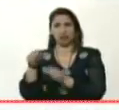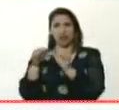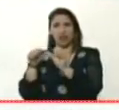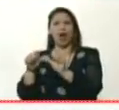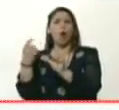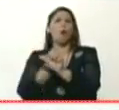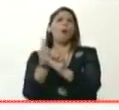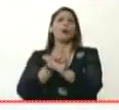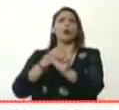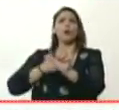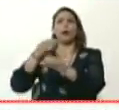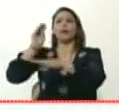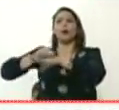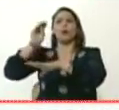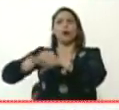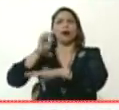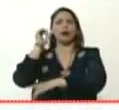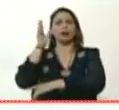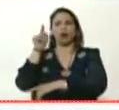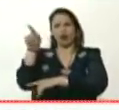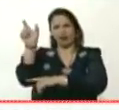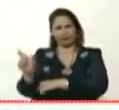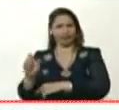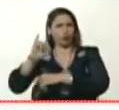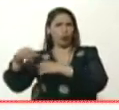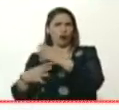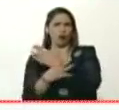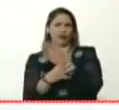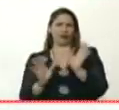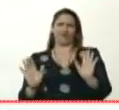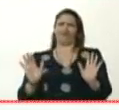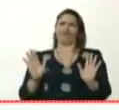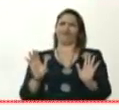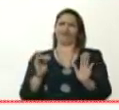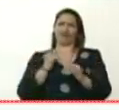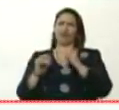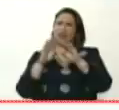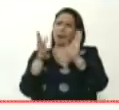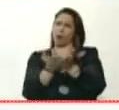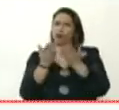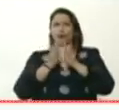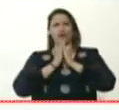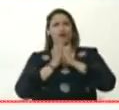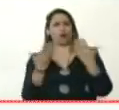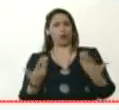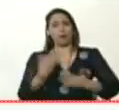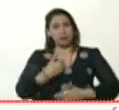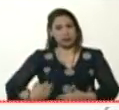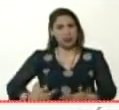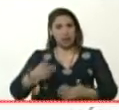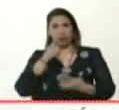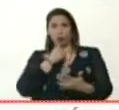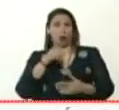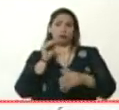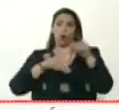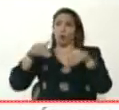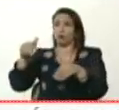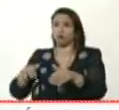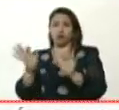puede convocar elecciones es él. Fin de mundo. El presidente no tiene que convocar elecciones, nada.